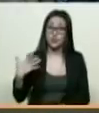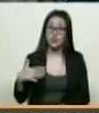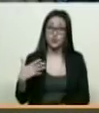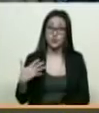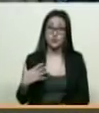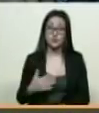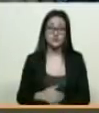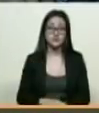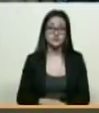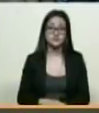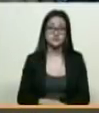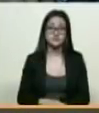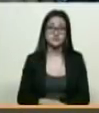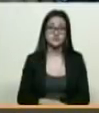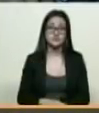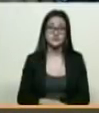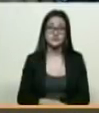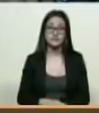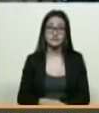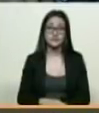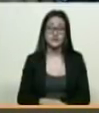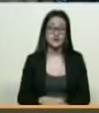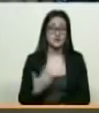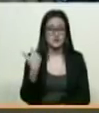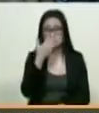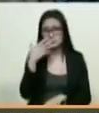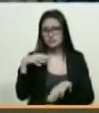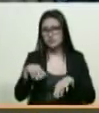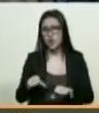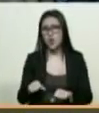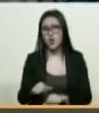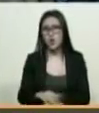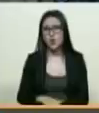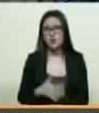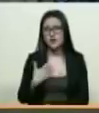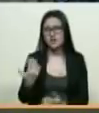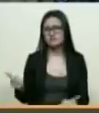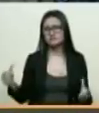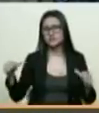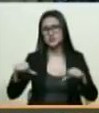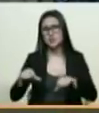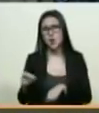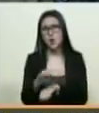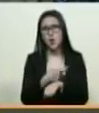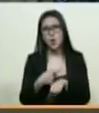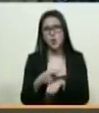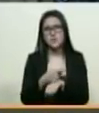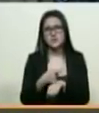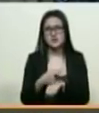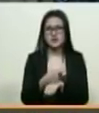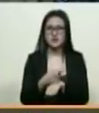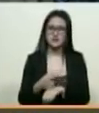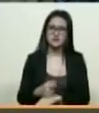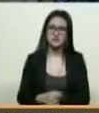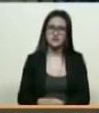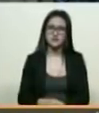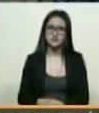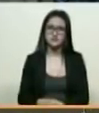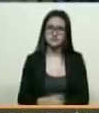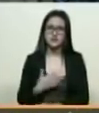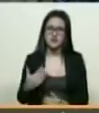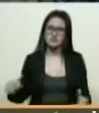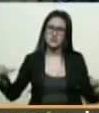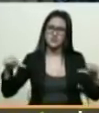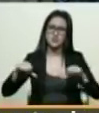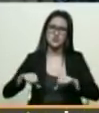nos tienen, todos los factores imperiales que quieren derrocar un gobierno legítimo, que quieren